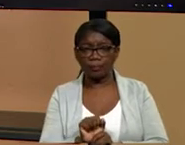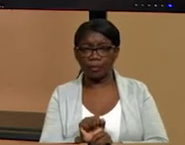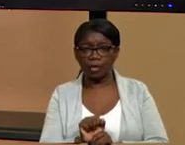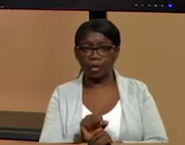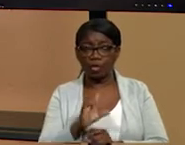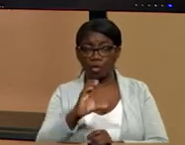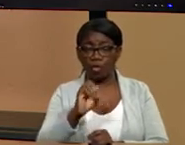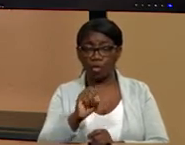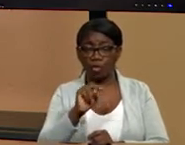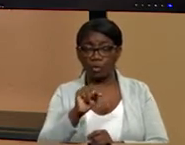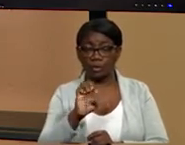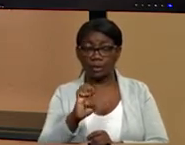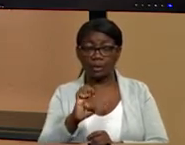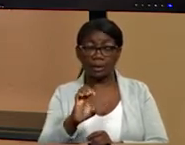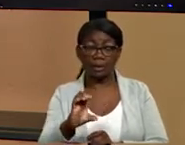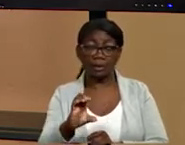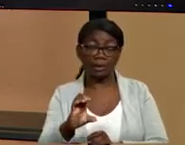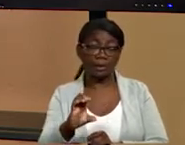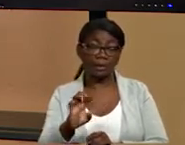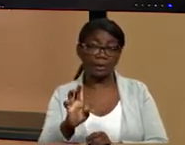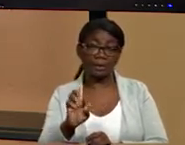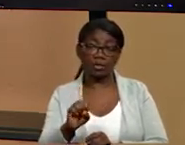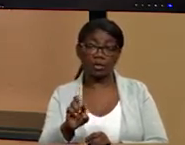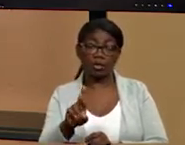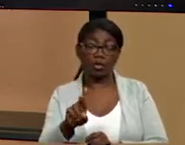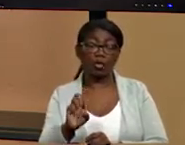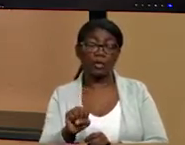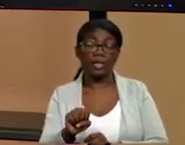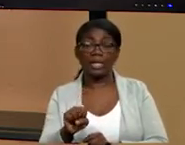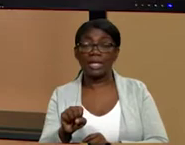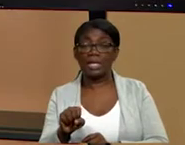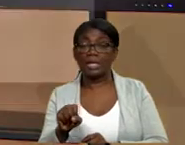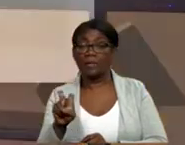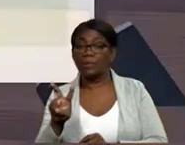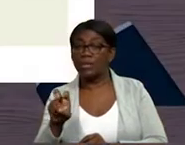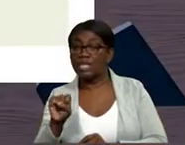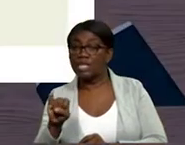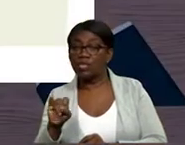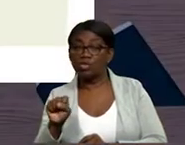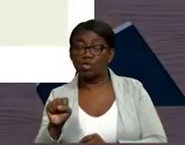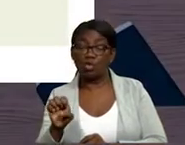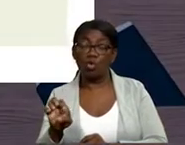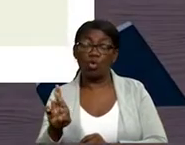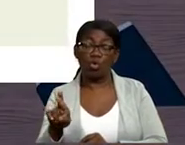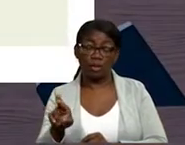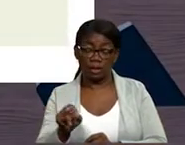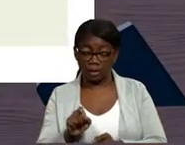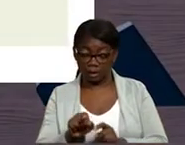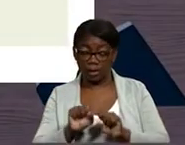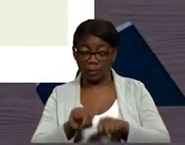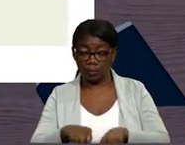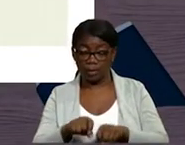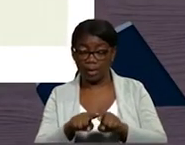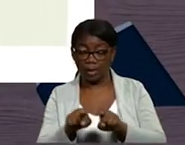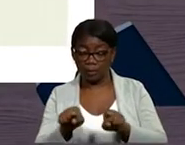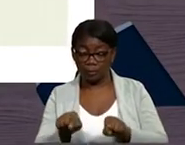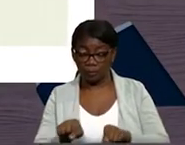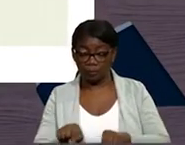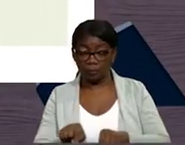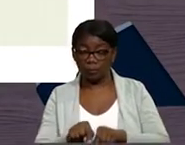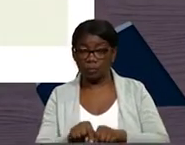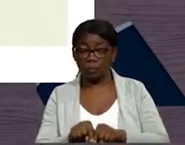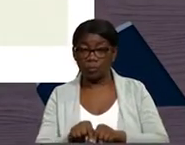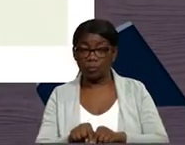emisor, si encontramos cuál es colector emisor, se debe producir, si polarizamos con el multímetro, se debe producir